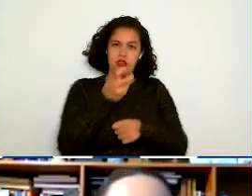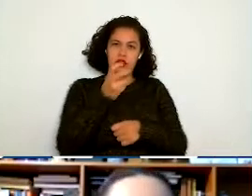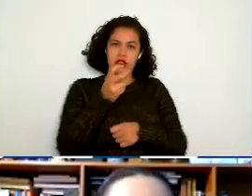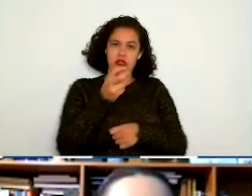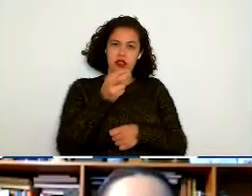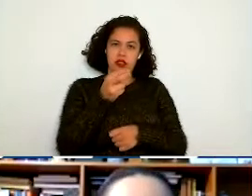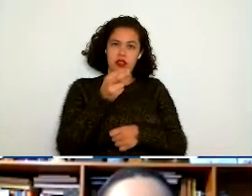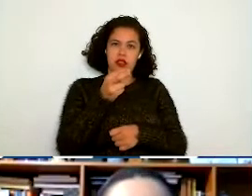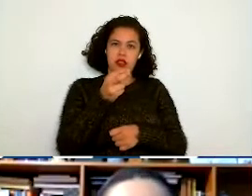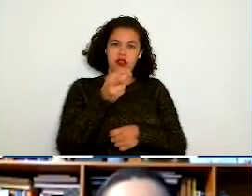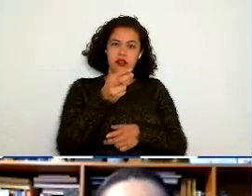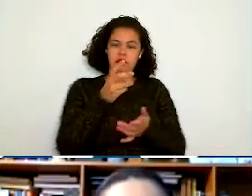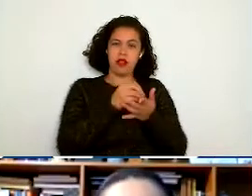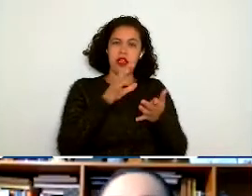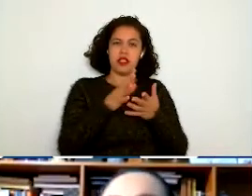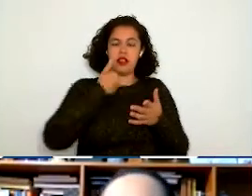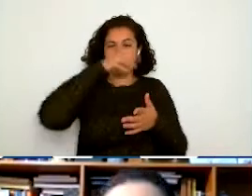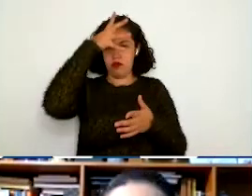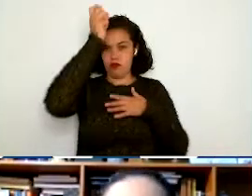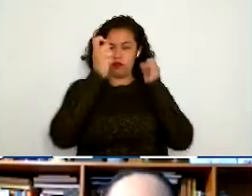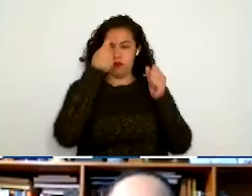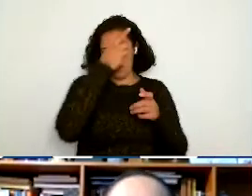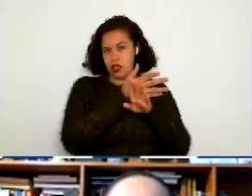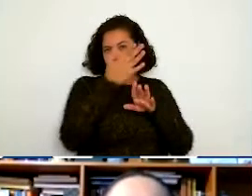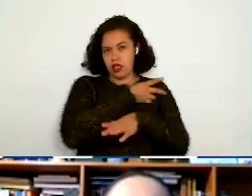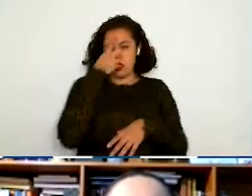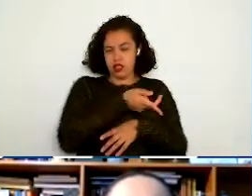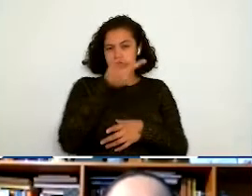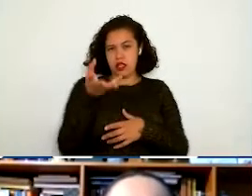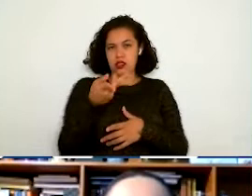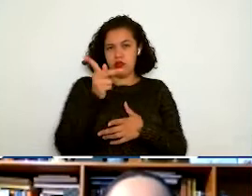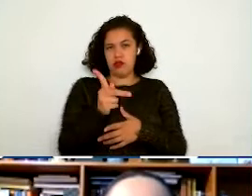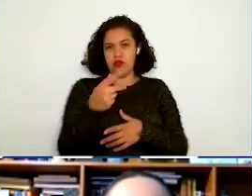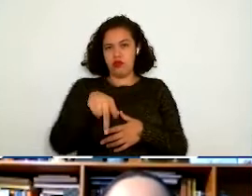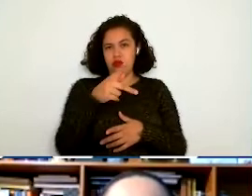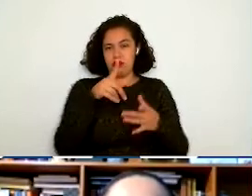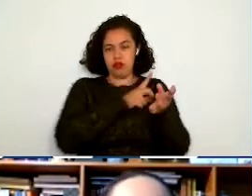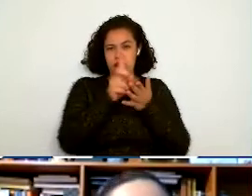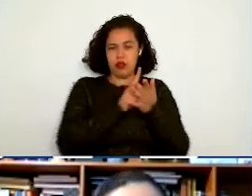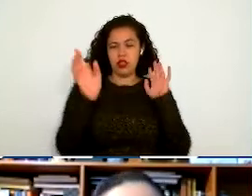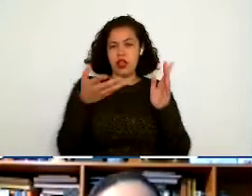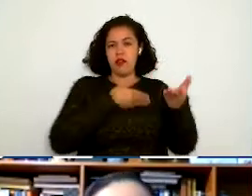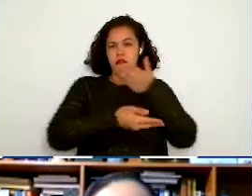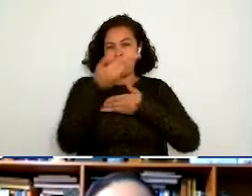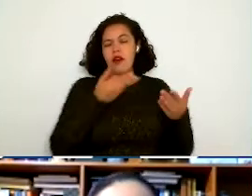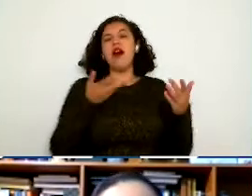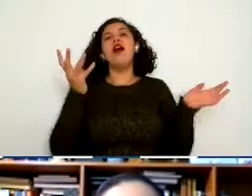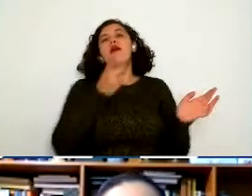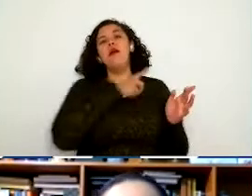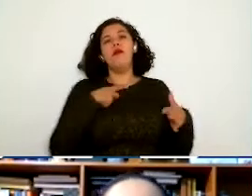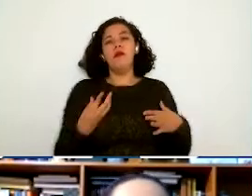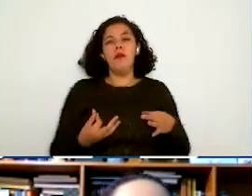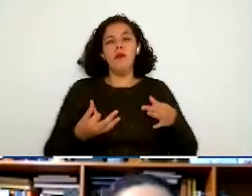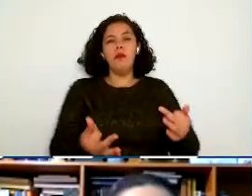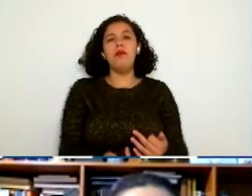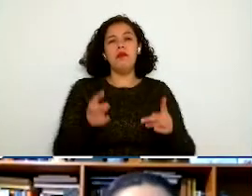definiciones previamente mencionadas, incluso las definiciones que ustedes me compartieron, y es que la calidad hay que verla siempre desde